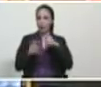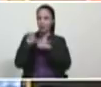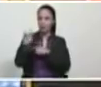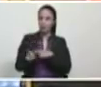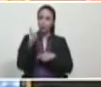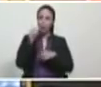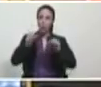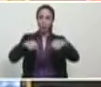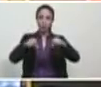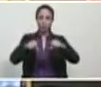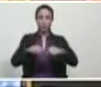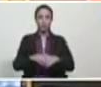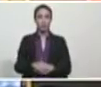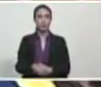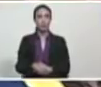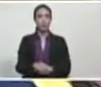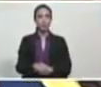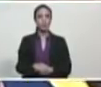Mitsubishi,